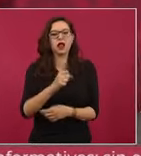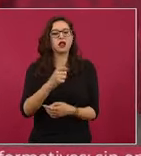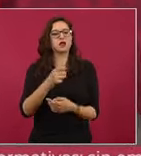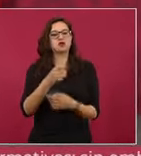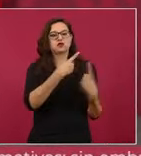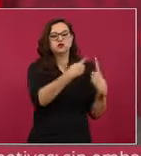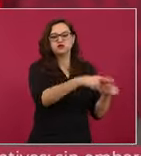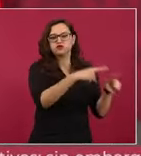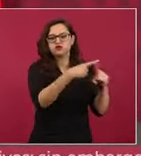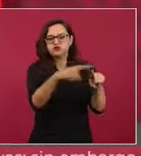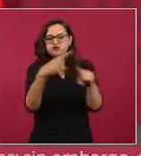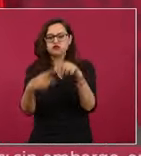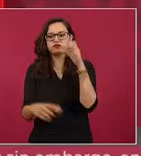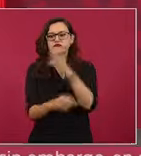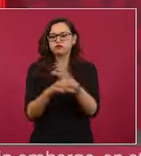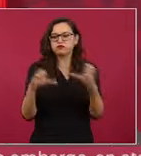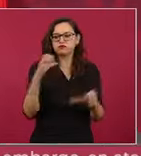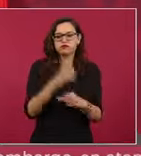se